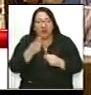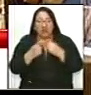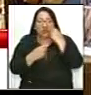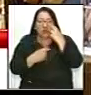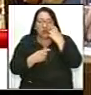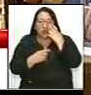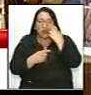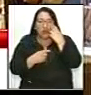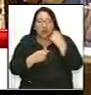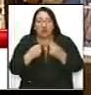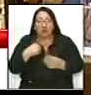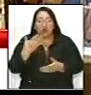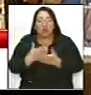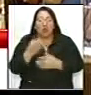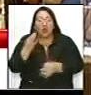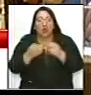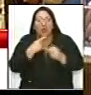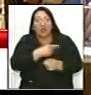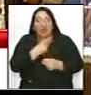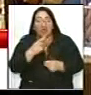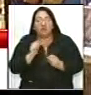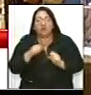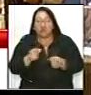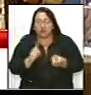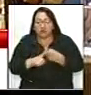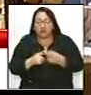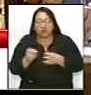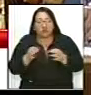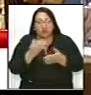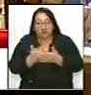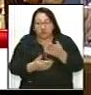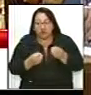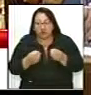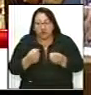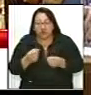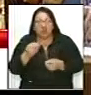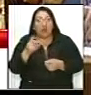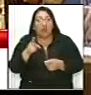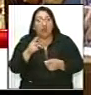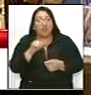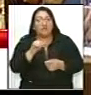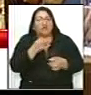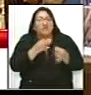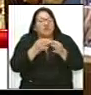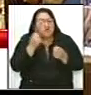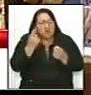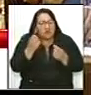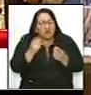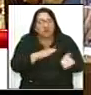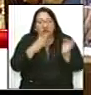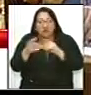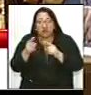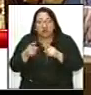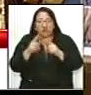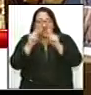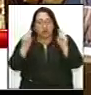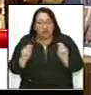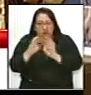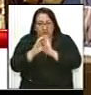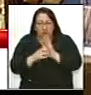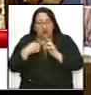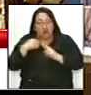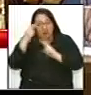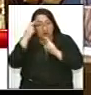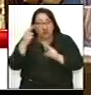decisiones y las sentencias e incluso las interpretaciones, porque esta es una interpretación del Tribunal Constitucional. Y la